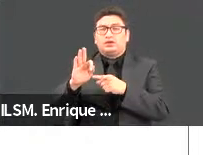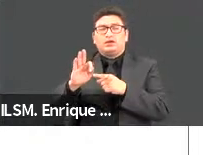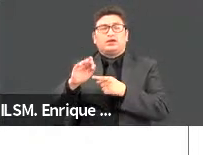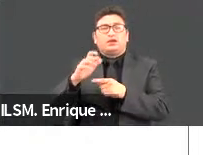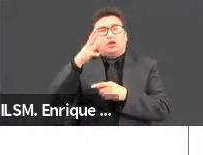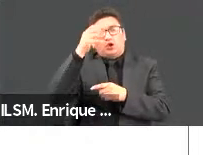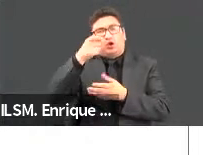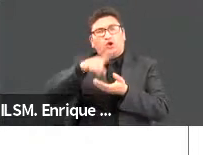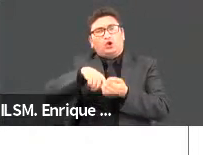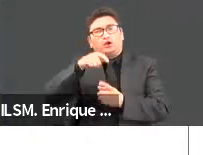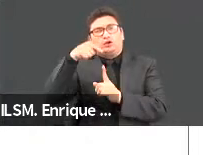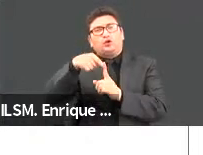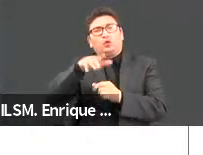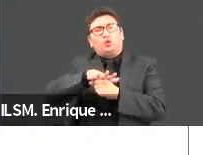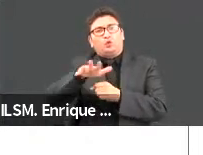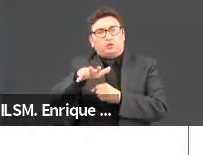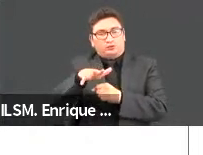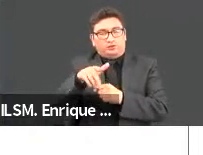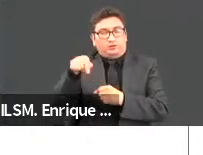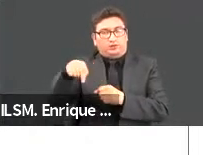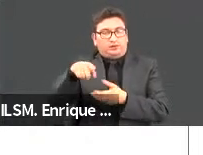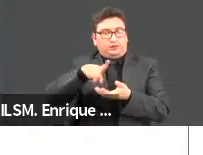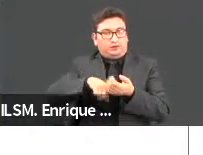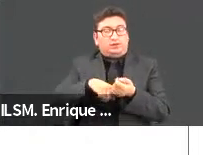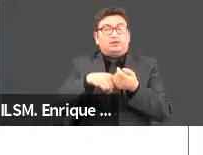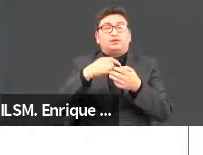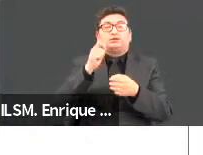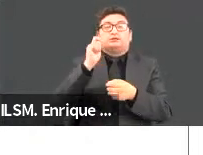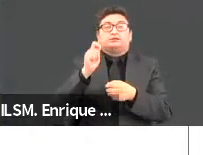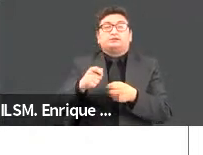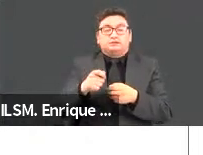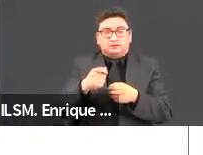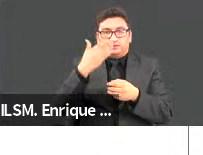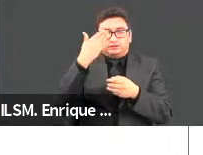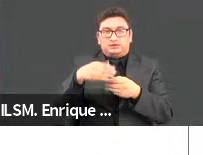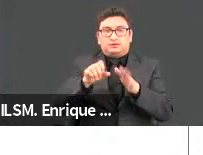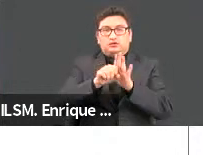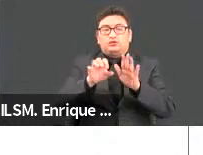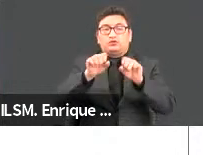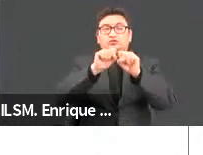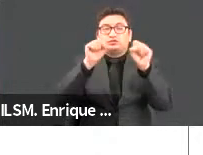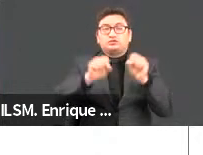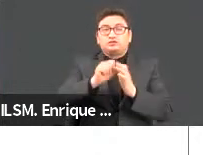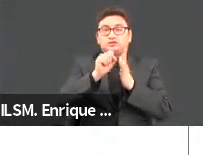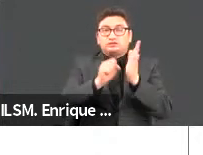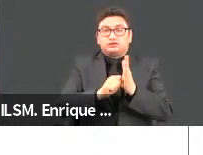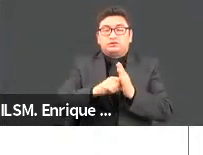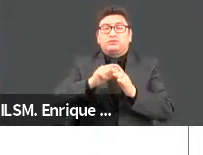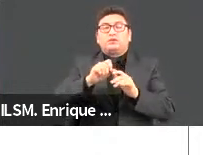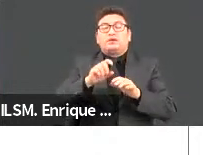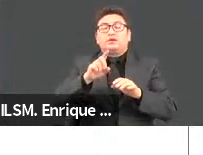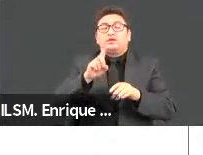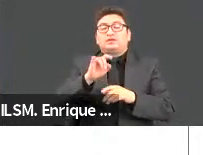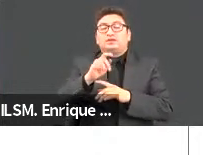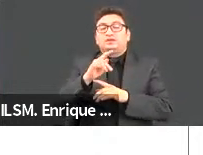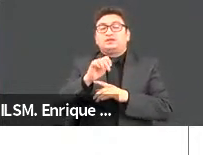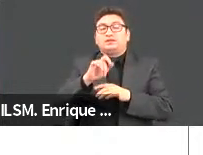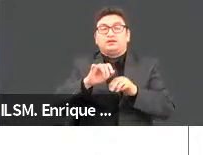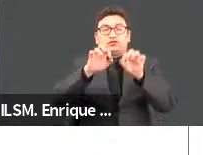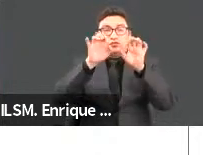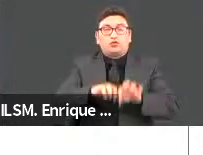nos resalta en este concepto que es un sistema digital de compilación de